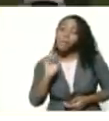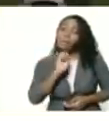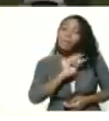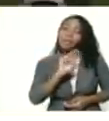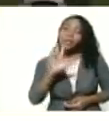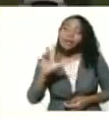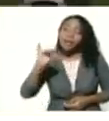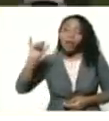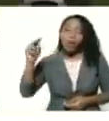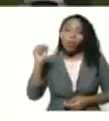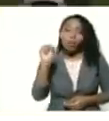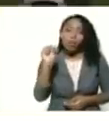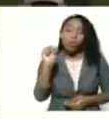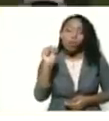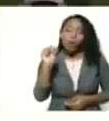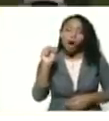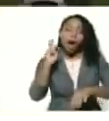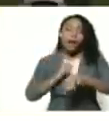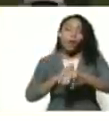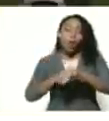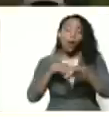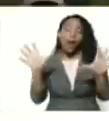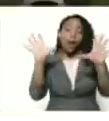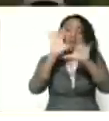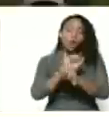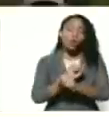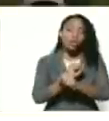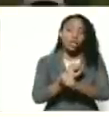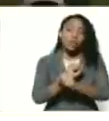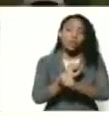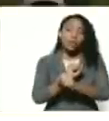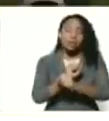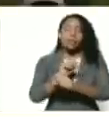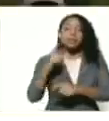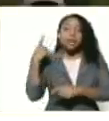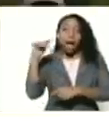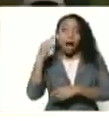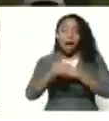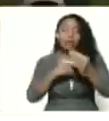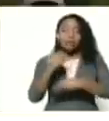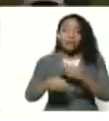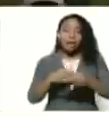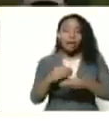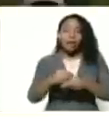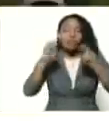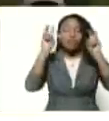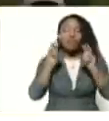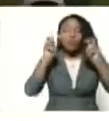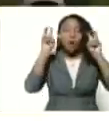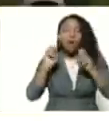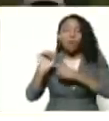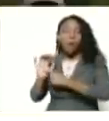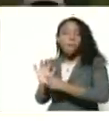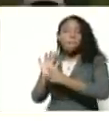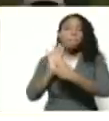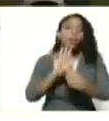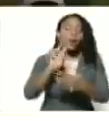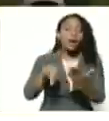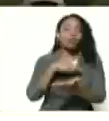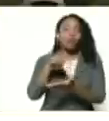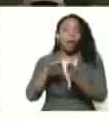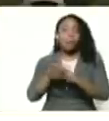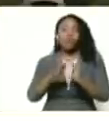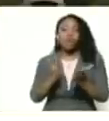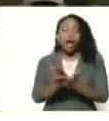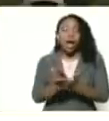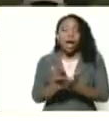23 de junio, en horas de la noche, será el estreno estelar a nivel nacional y mundial